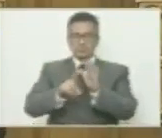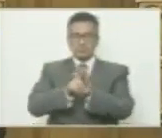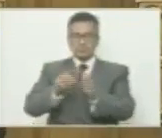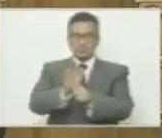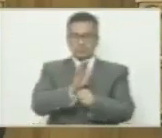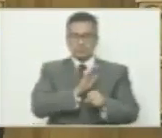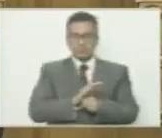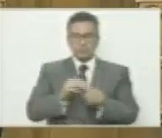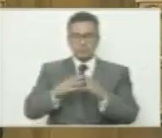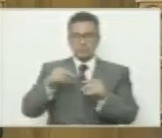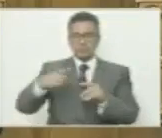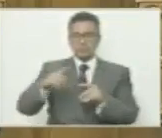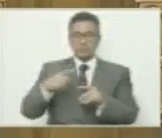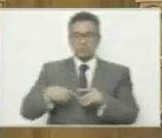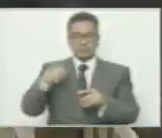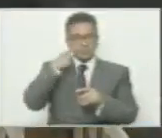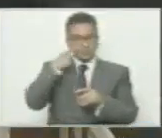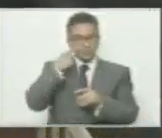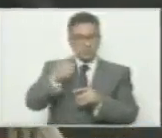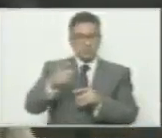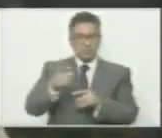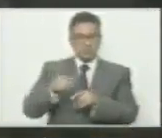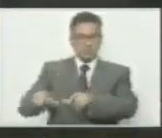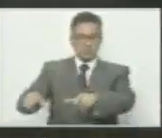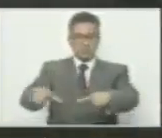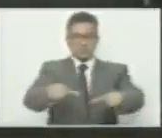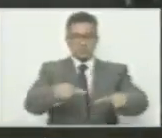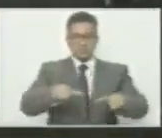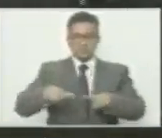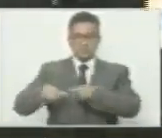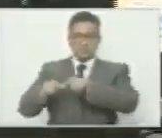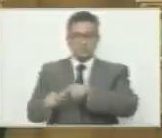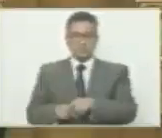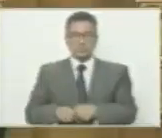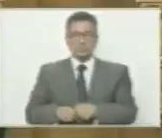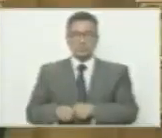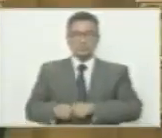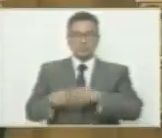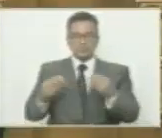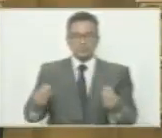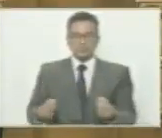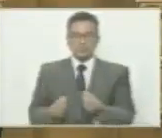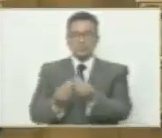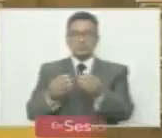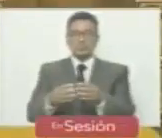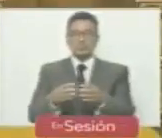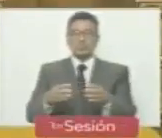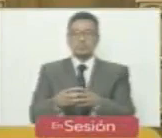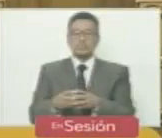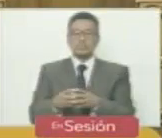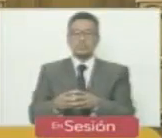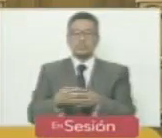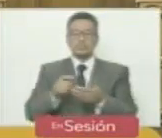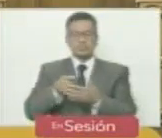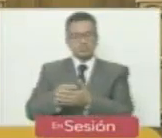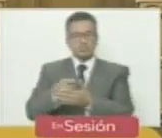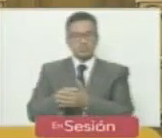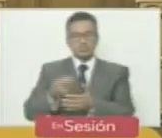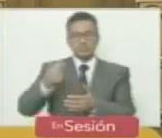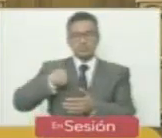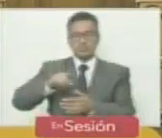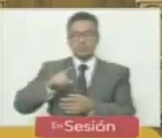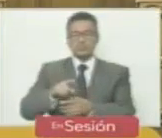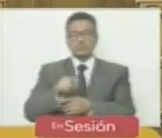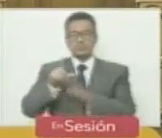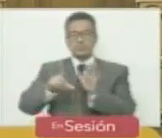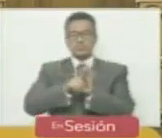sus derechos, para visibilizar el sector y para que estén a la par de las reivindicaciones que consagra